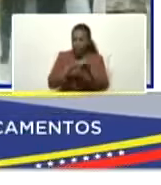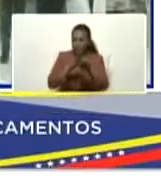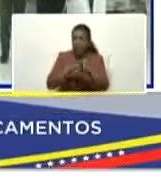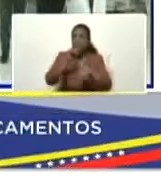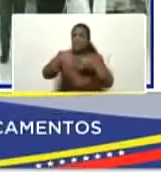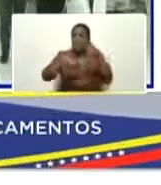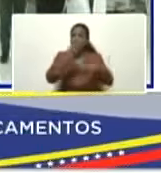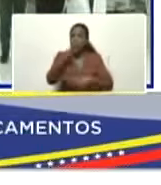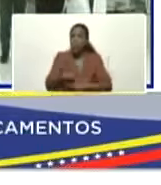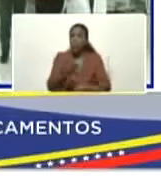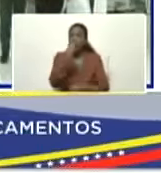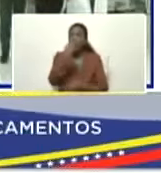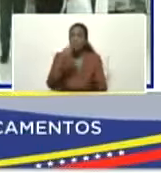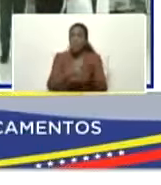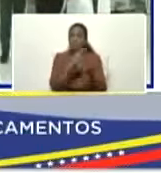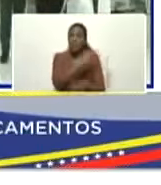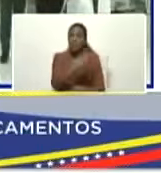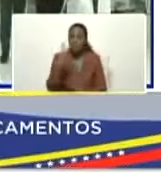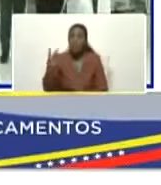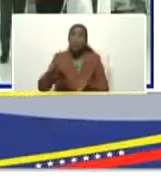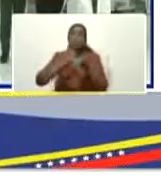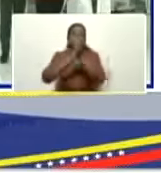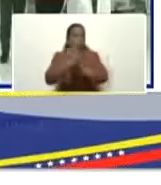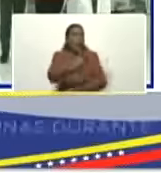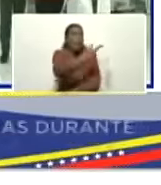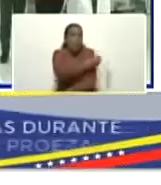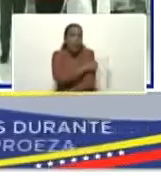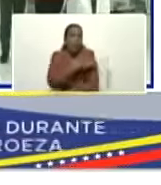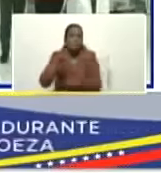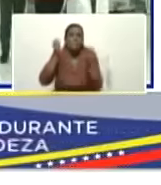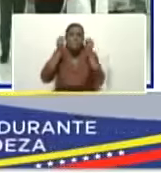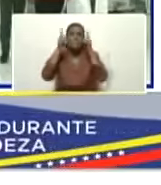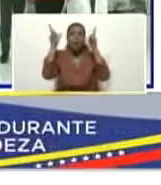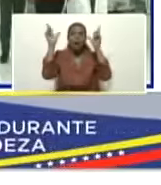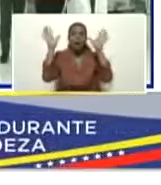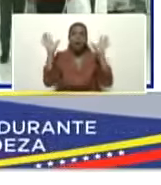Después pasó el año 2022, ya habíamos vacunado a todo el mundo y de repente